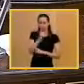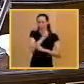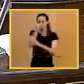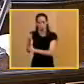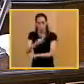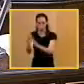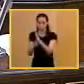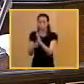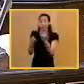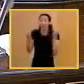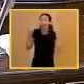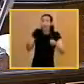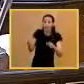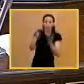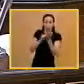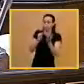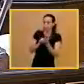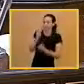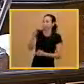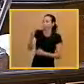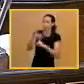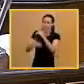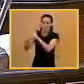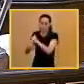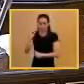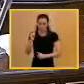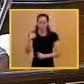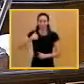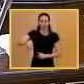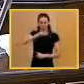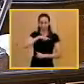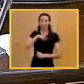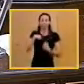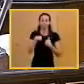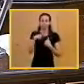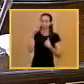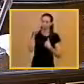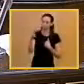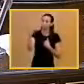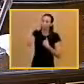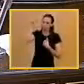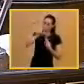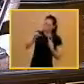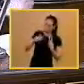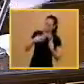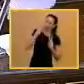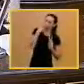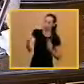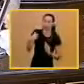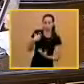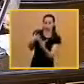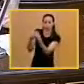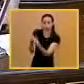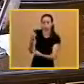fuesen a veces avances limitados. Siempre fuimos leales con quien nos escuchó e hizo esfuerzos por entendernos, en concreto